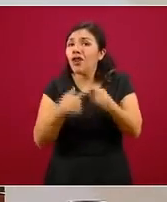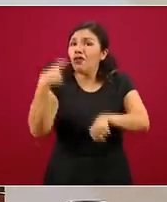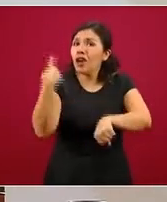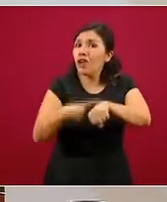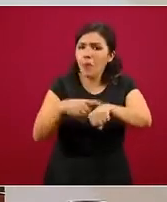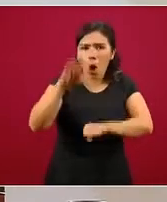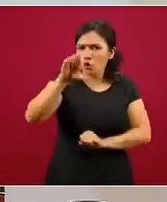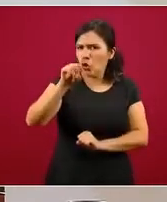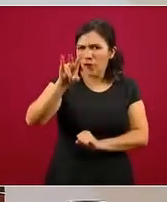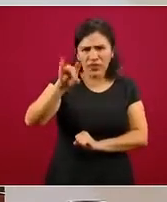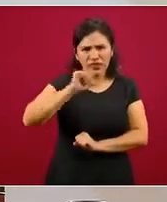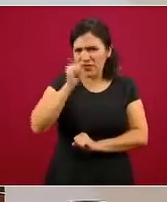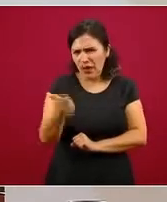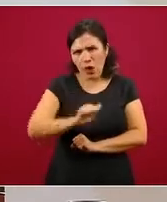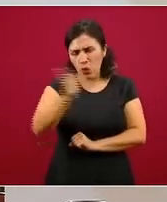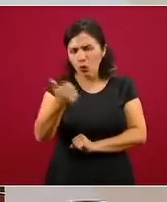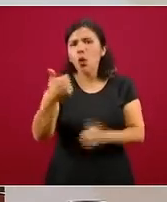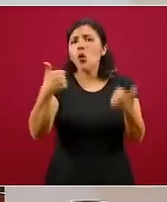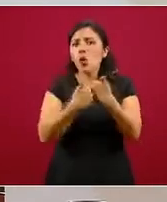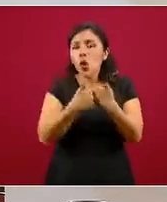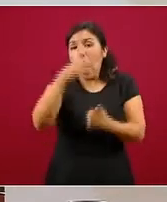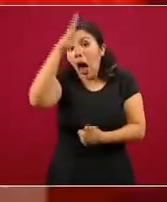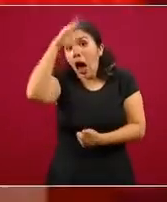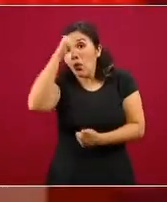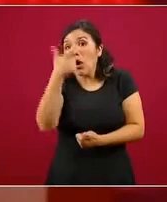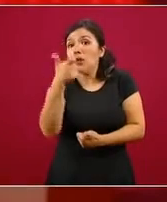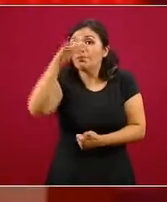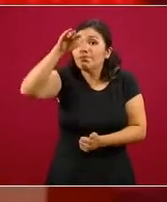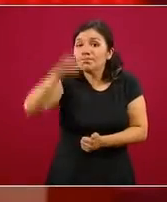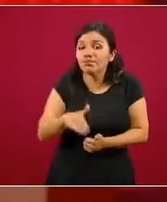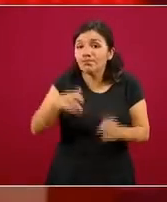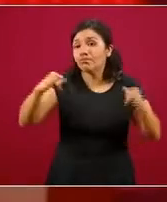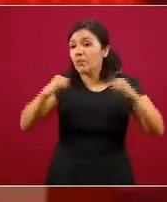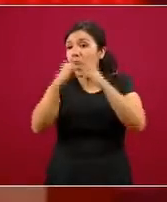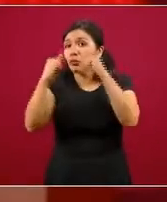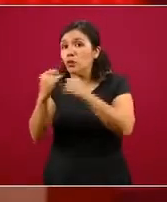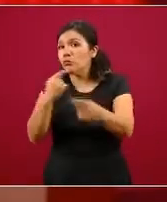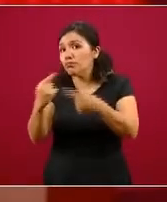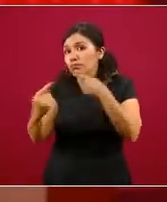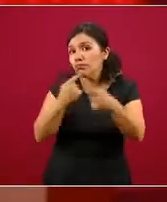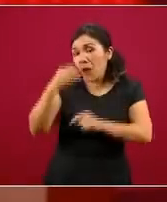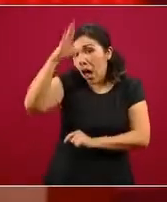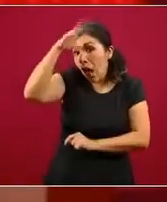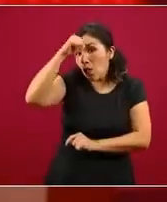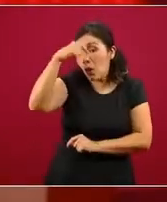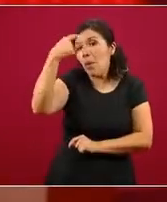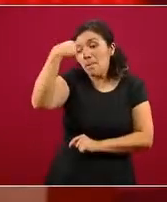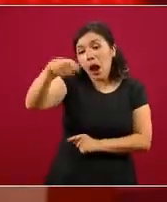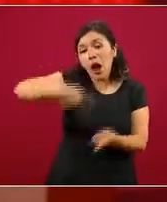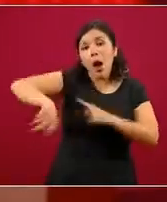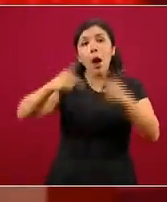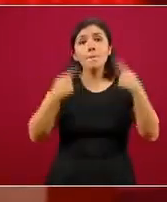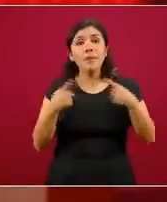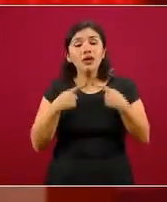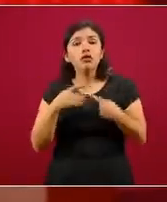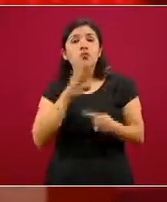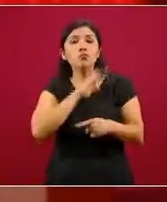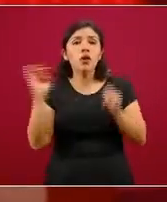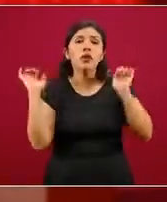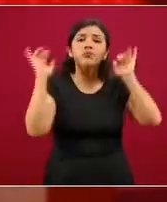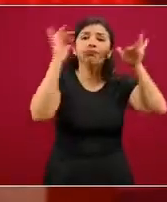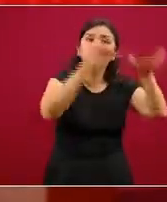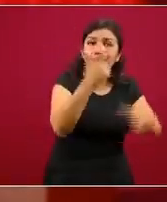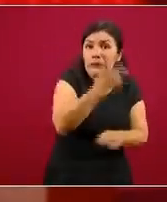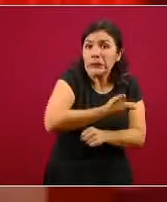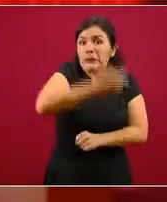COVID en un costo que fue pactado con las instituciones públicas de seguridad social, que permitiera que el costo